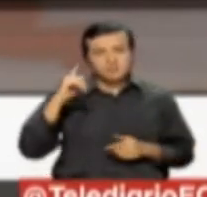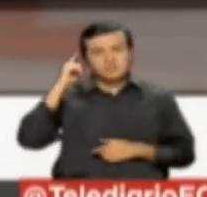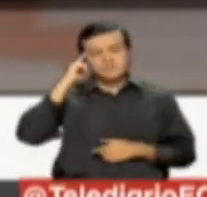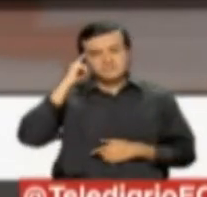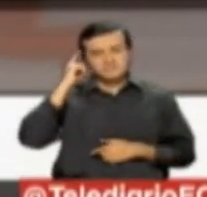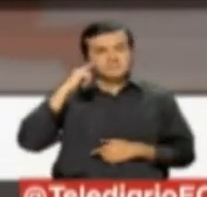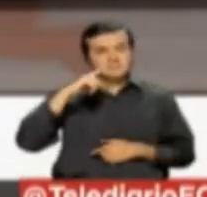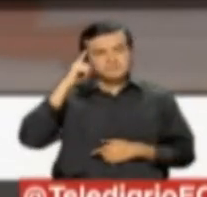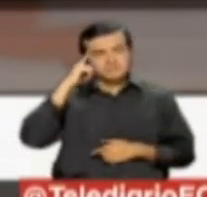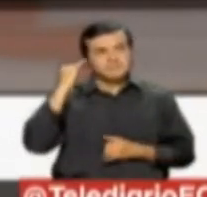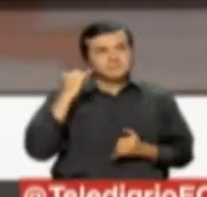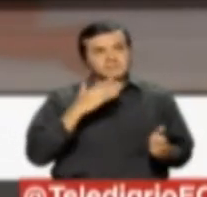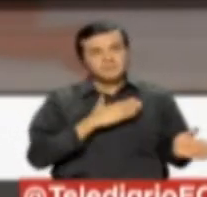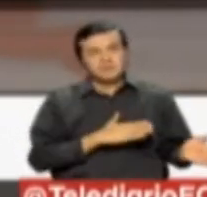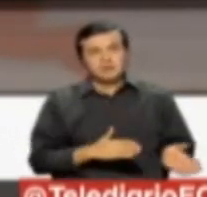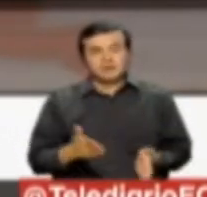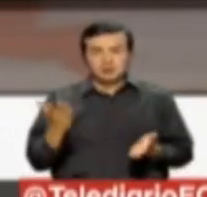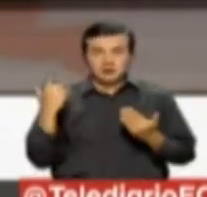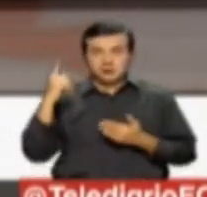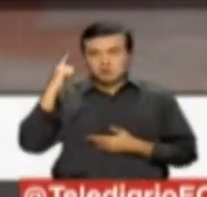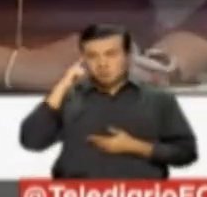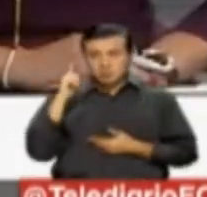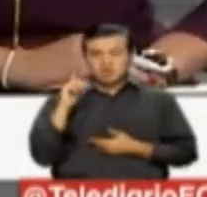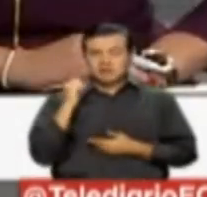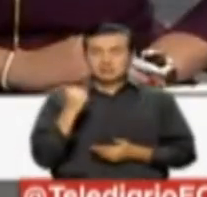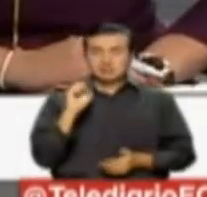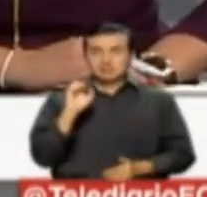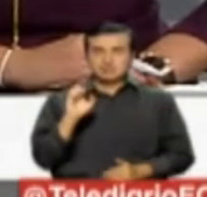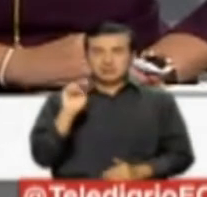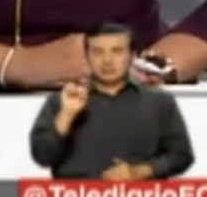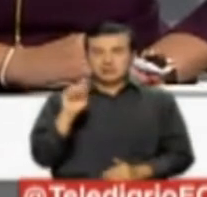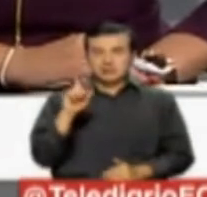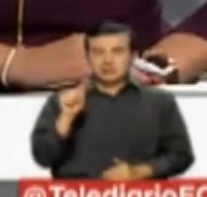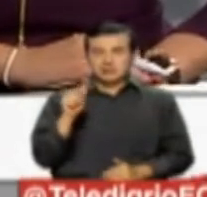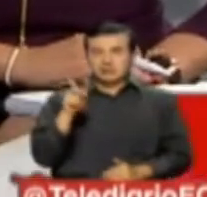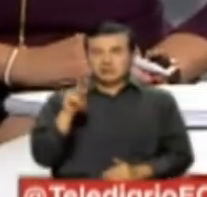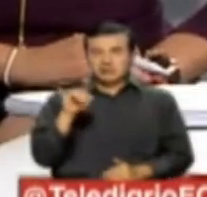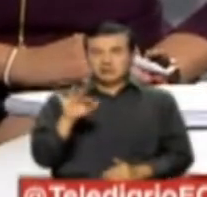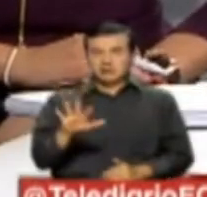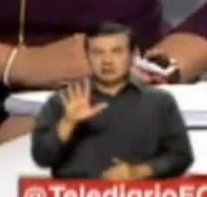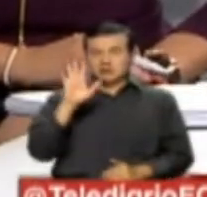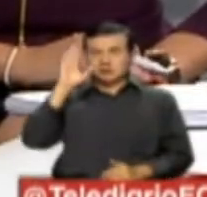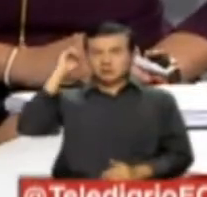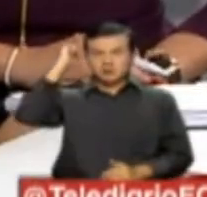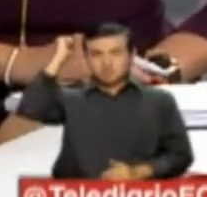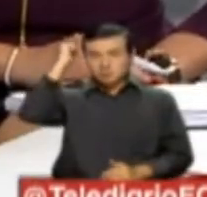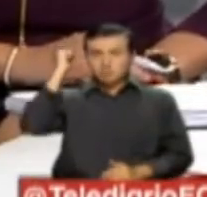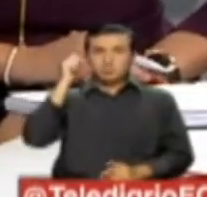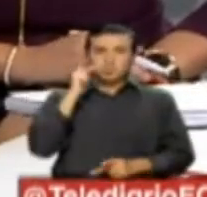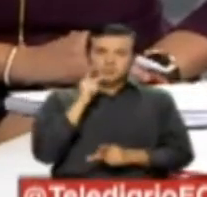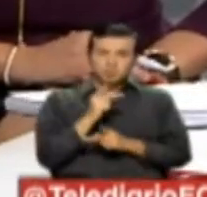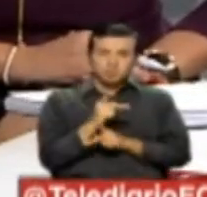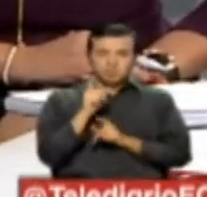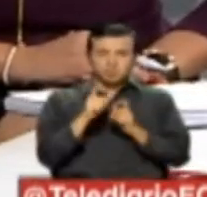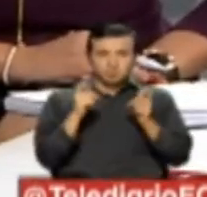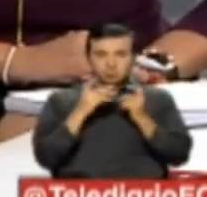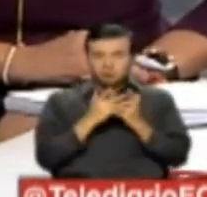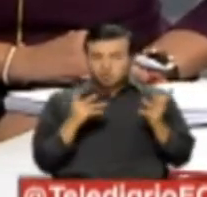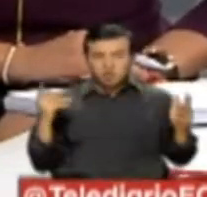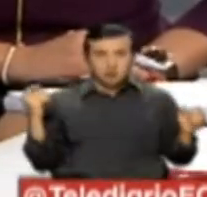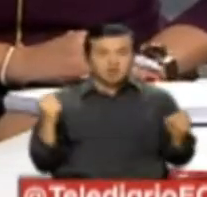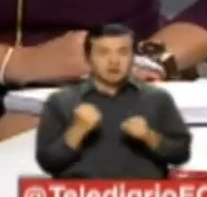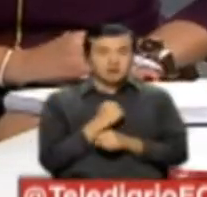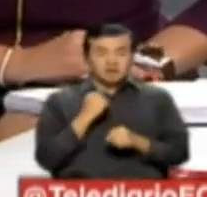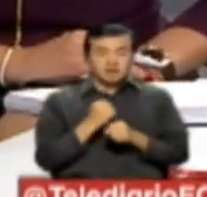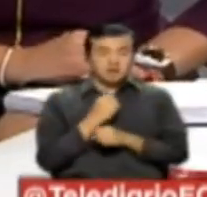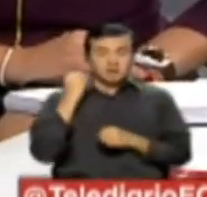se encuentra y ahora el senado justamente enfocado en la protección de estos derechos en salvaguardar que los ciudadanos que ese trabajo